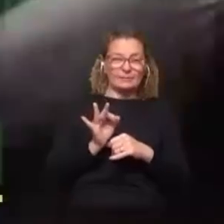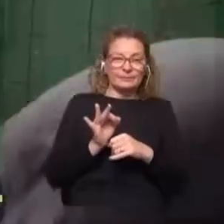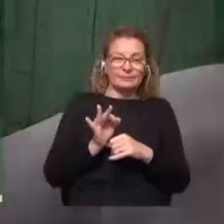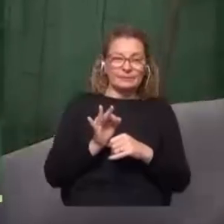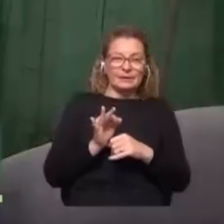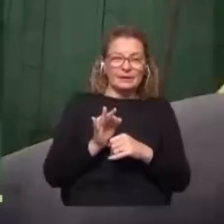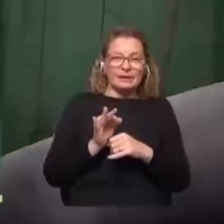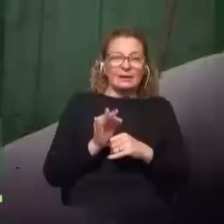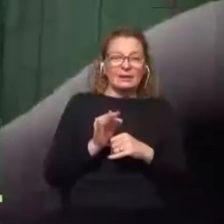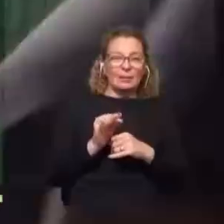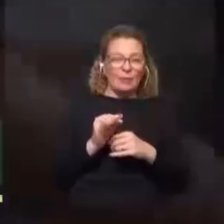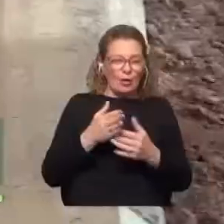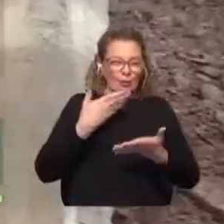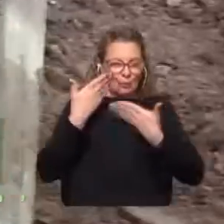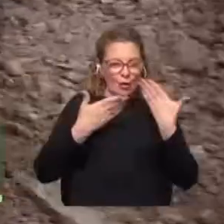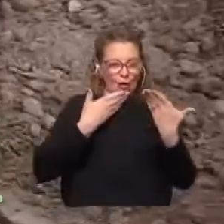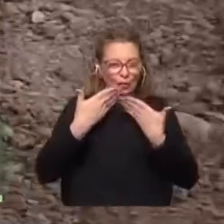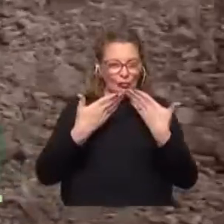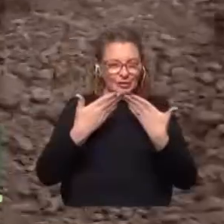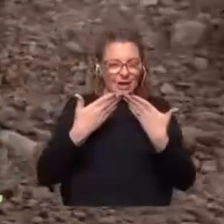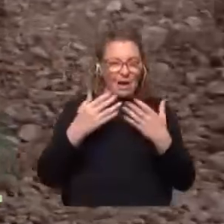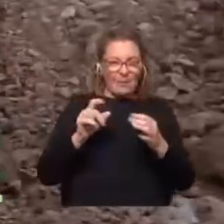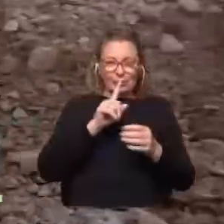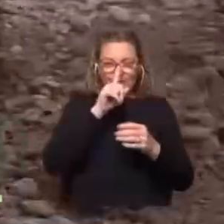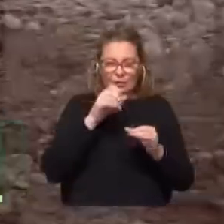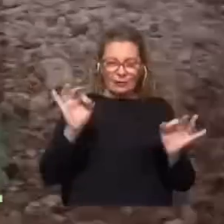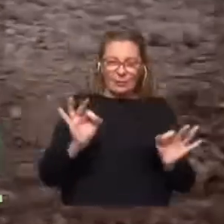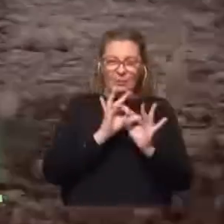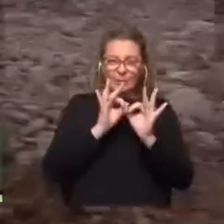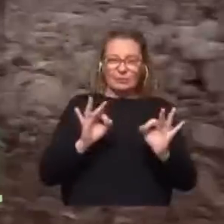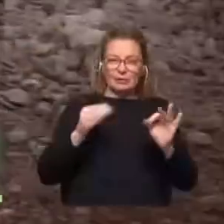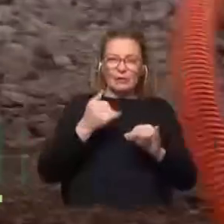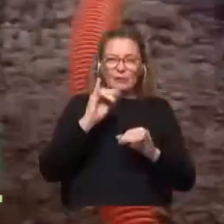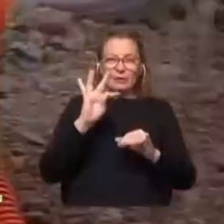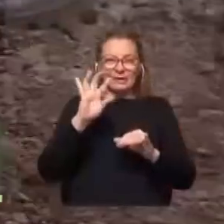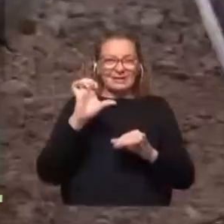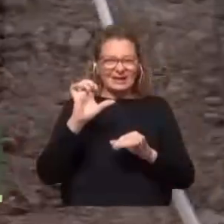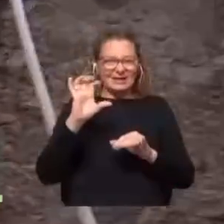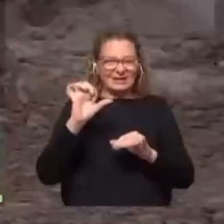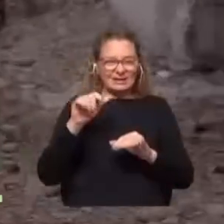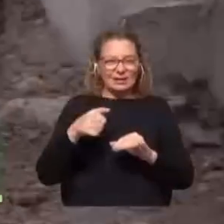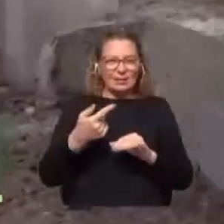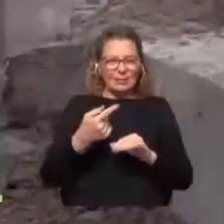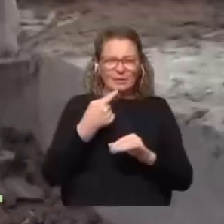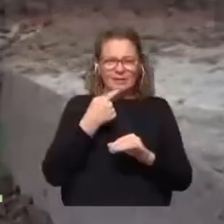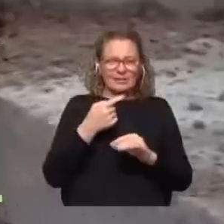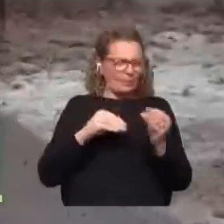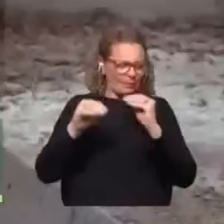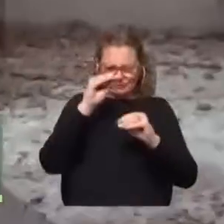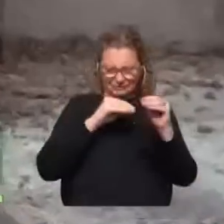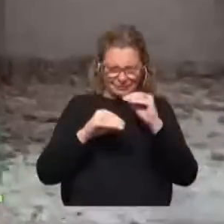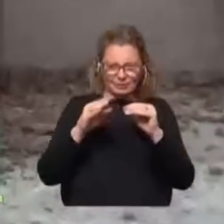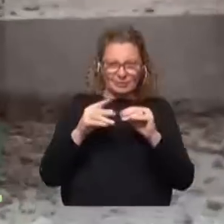rosa por parte de la orquesta filarmónica de Montevideo la filarmónica tenemos Buitres después tenemos lo voy a decir en desorden